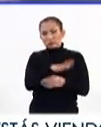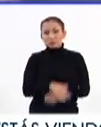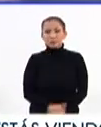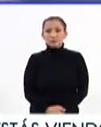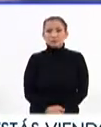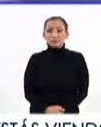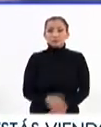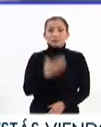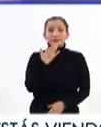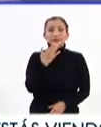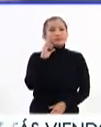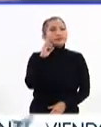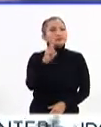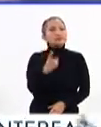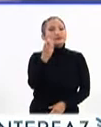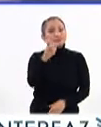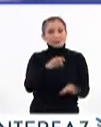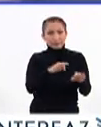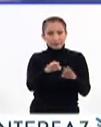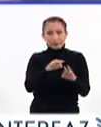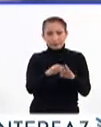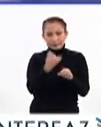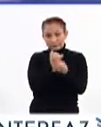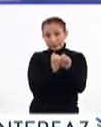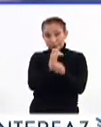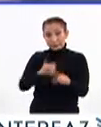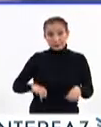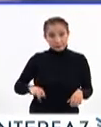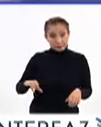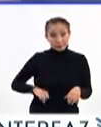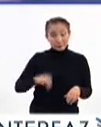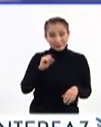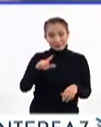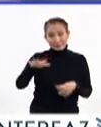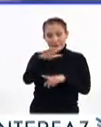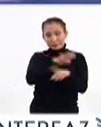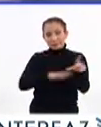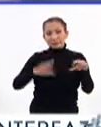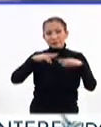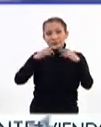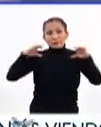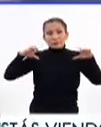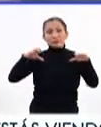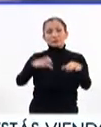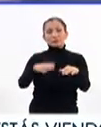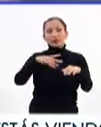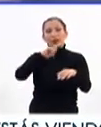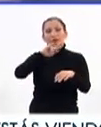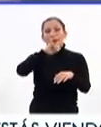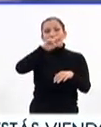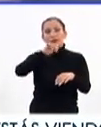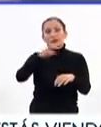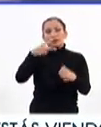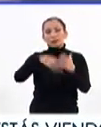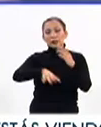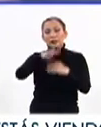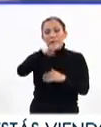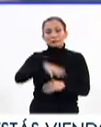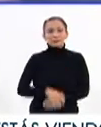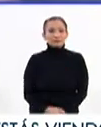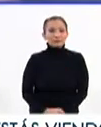Claro. Pues muy bien, vamos a ver este trabajo que nos presentaste, interesante, precisamente en el contexto de la Cumbre Tajín